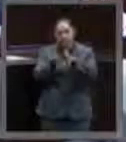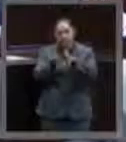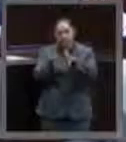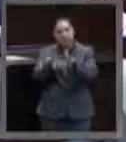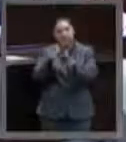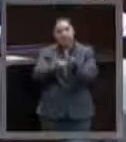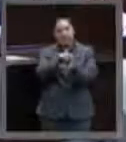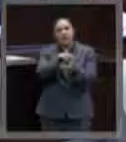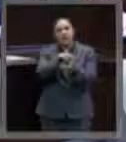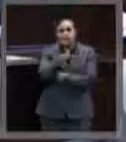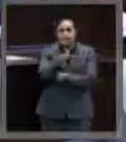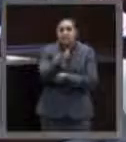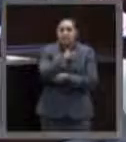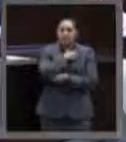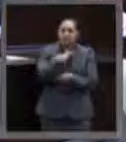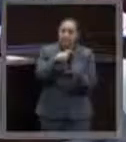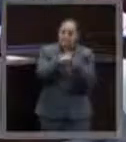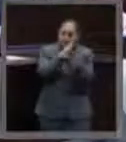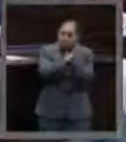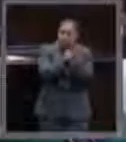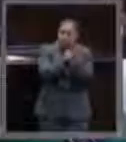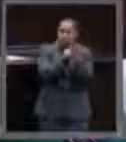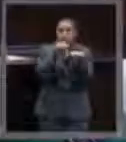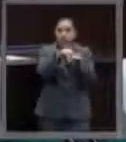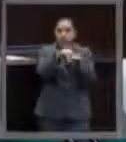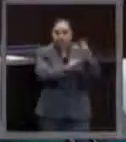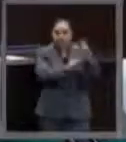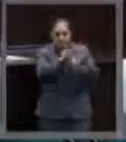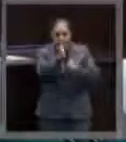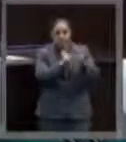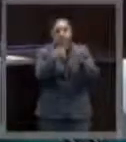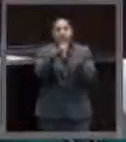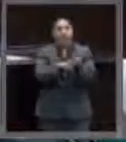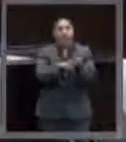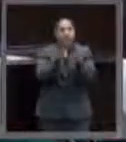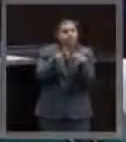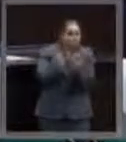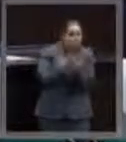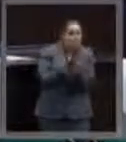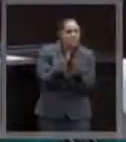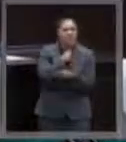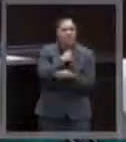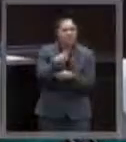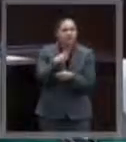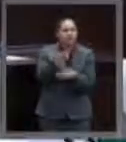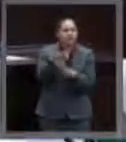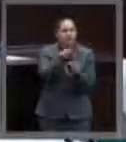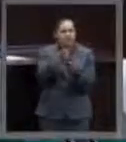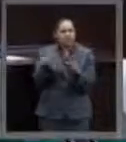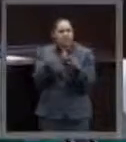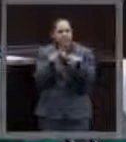empréstitos y obligaciones en emplazamientos límites y modalidades pero siempre